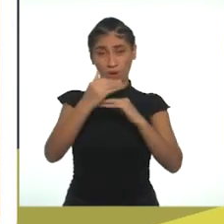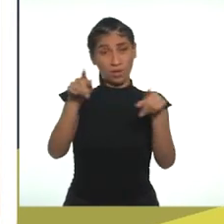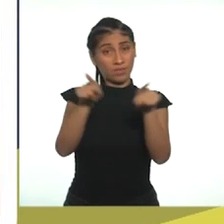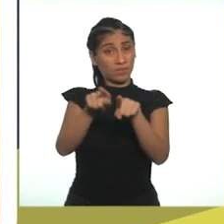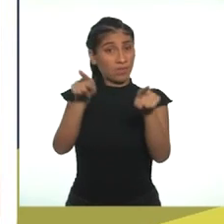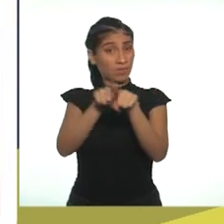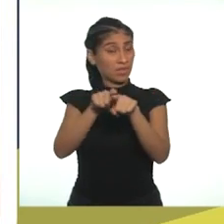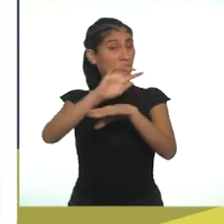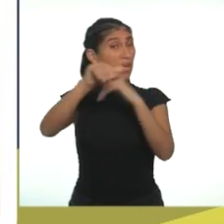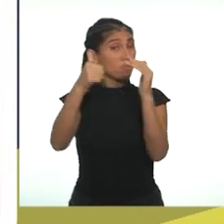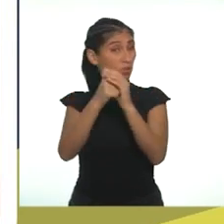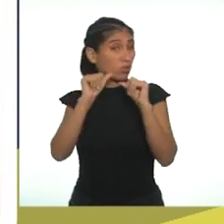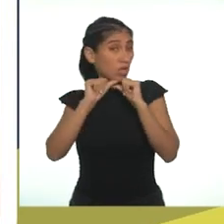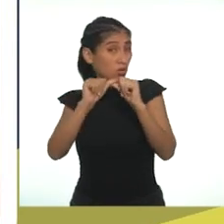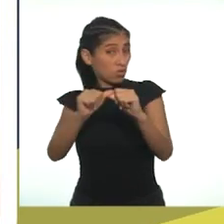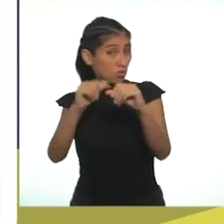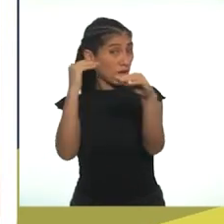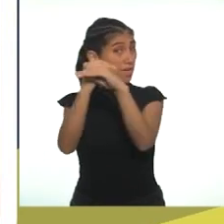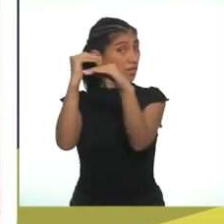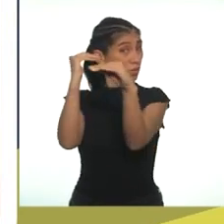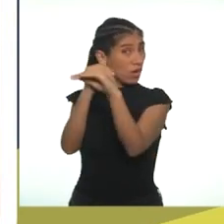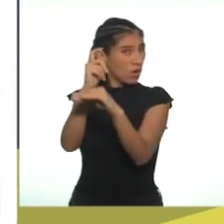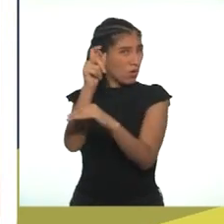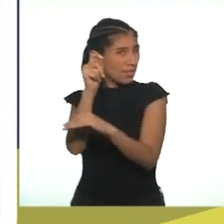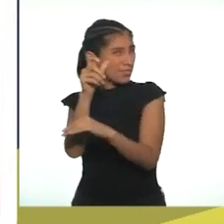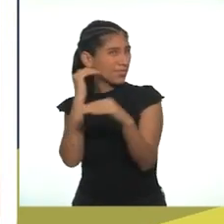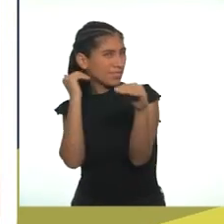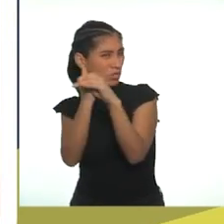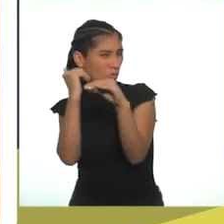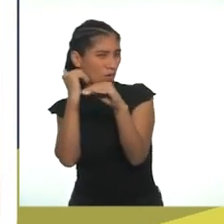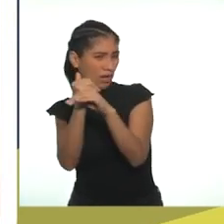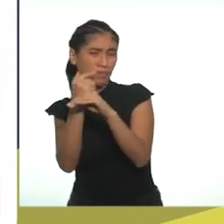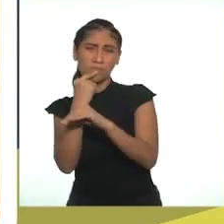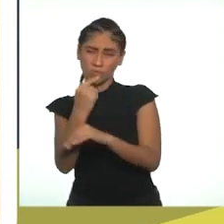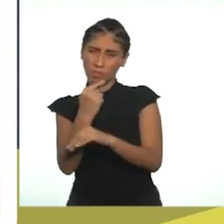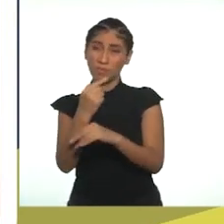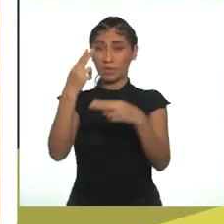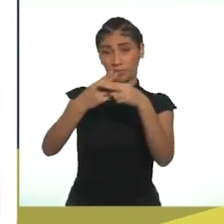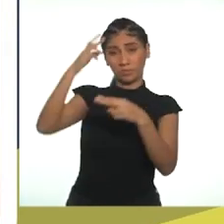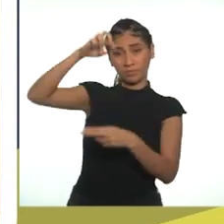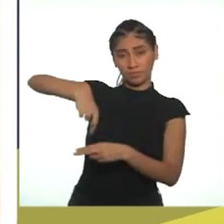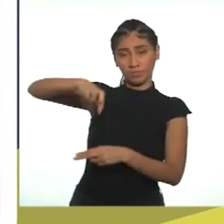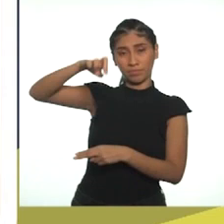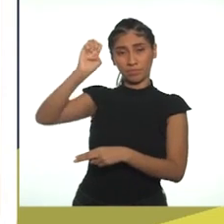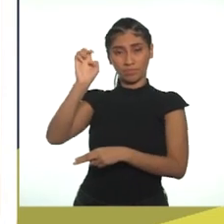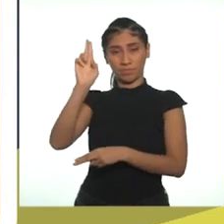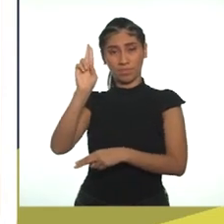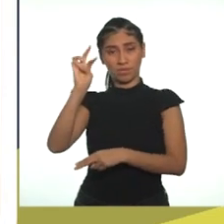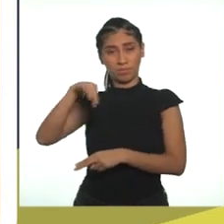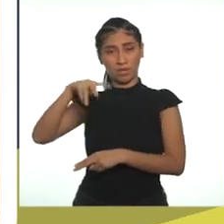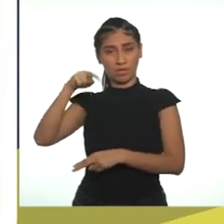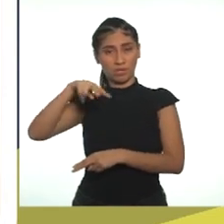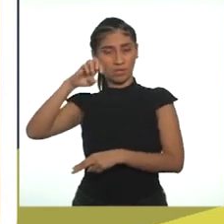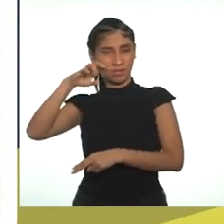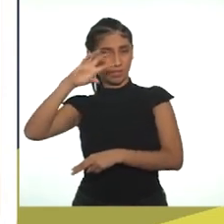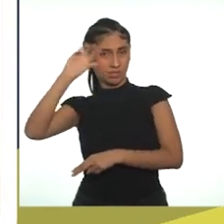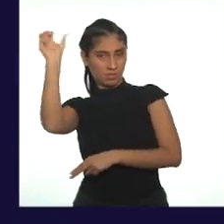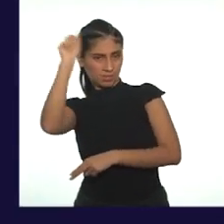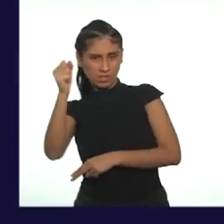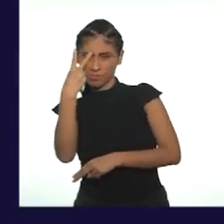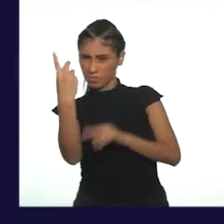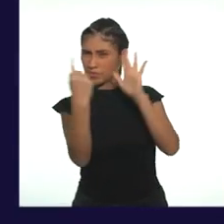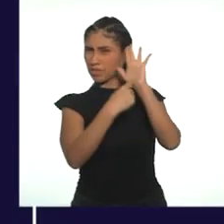las cosas que siguen siendo igual o similares a como eran antes, las llamaremos permanencias. Vamos a ver este